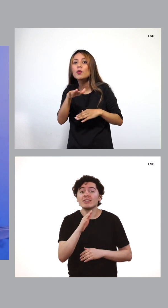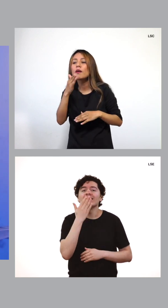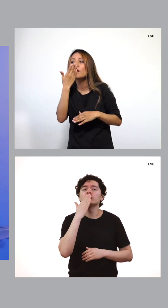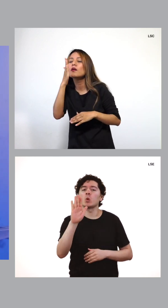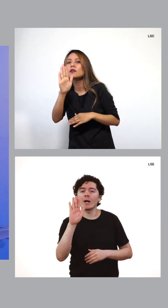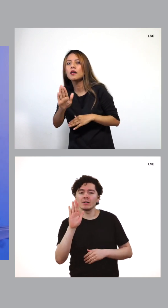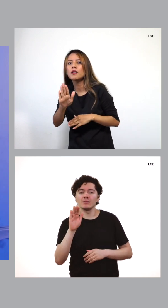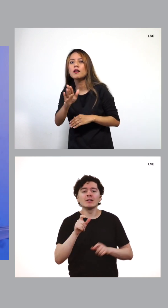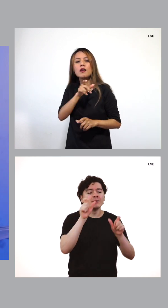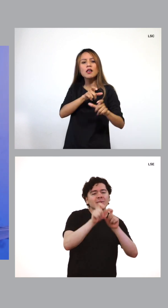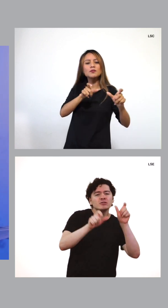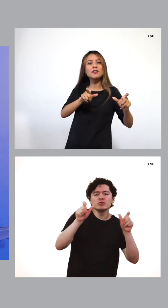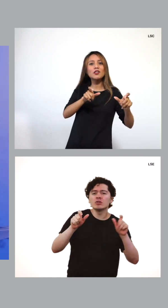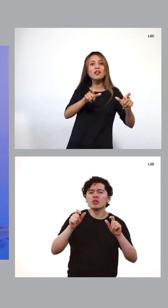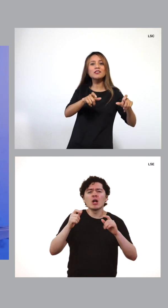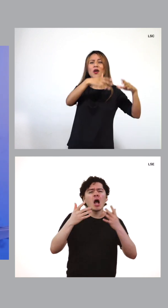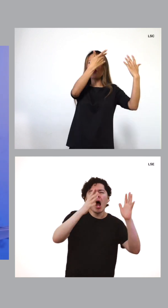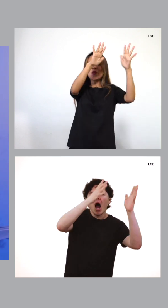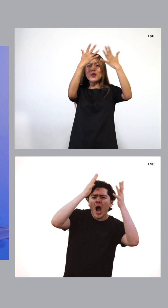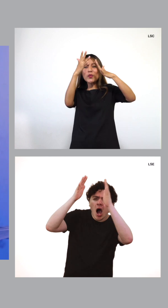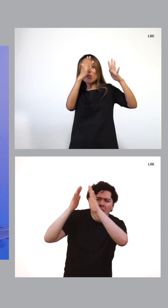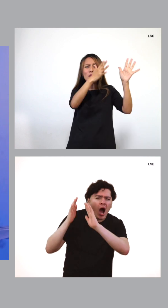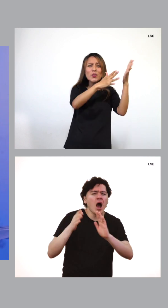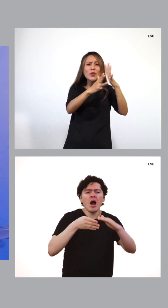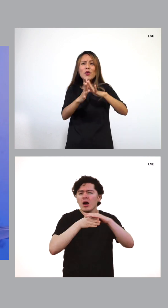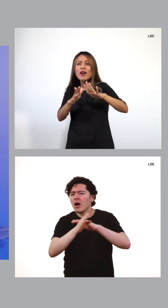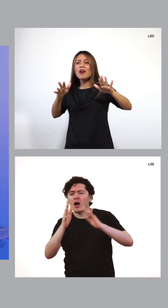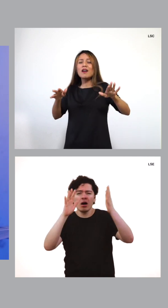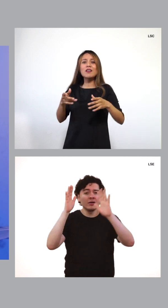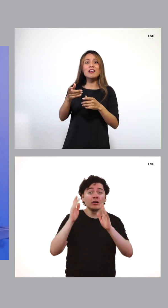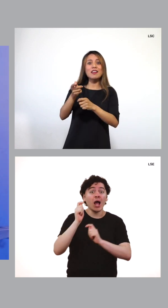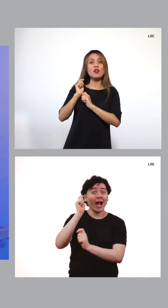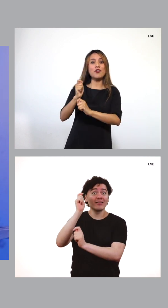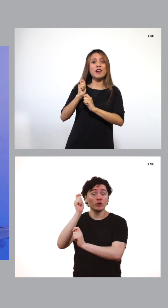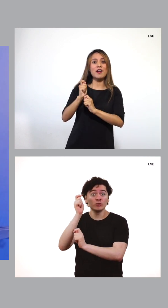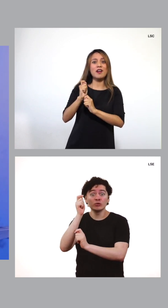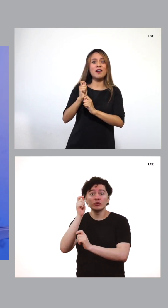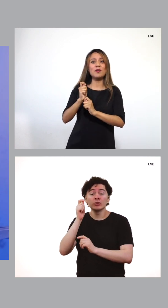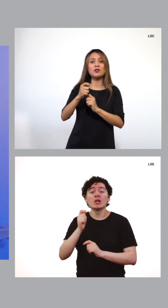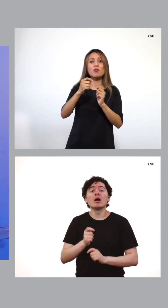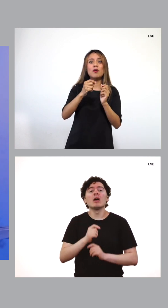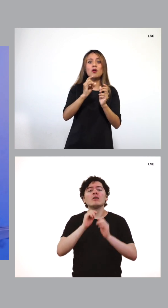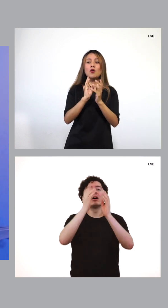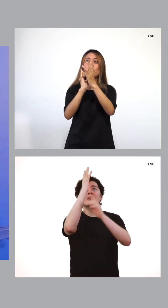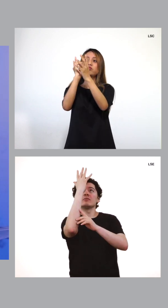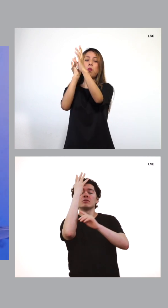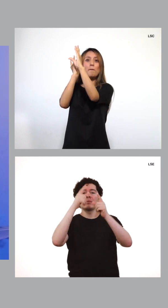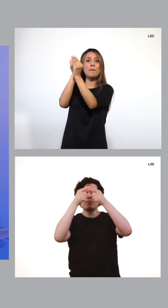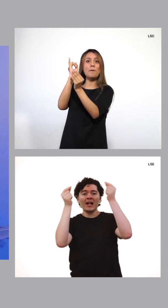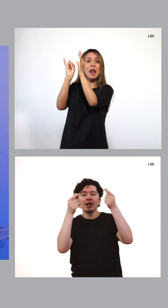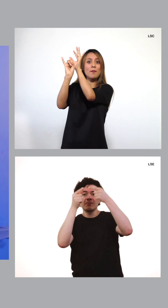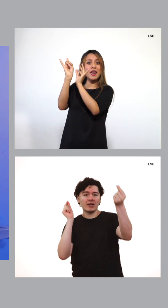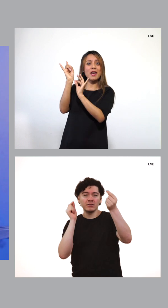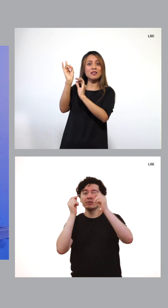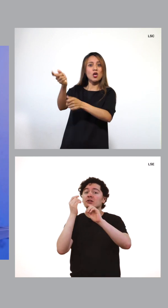le aplaude, le aclama con palmeras. Por eso si estás en alguna de las ciudades de España, verás que la gente lleva, bueno, no porque estamos recluidos en